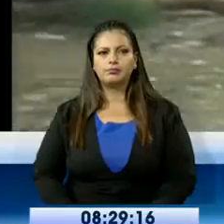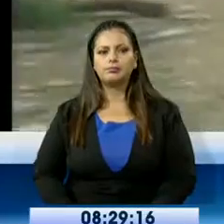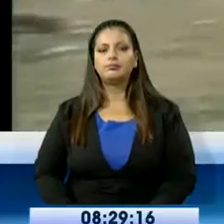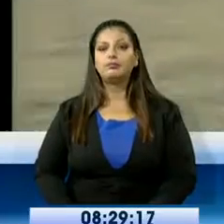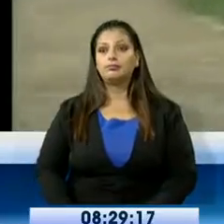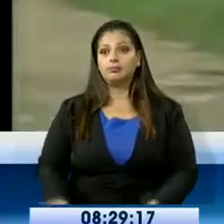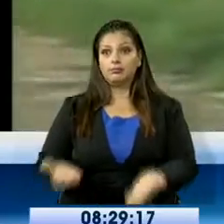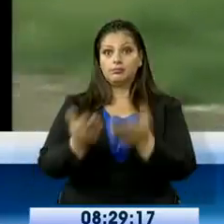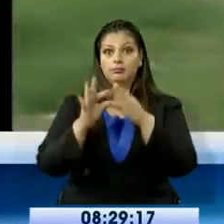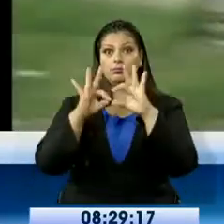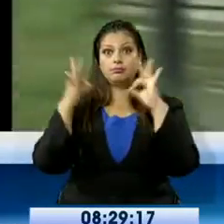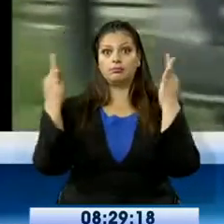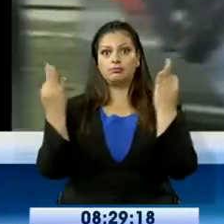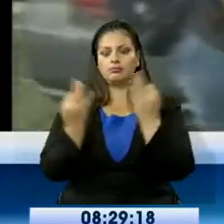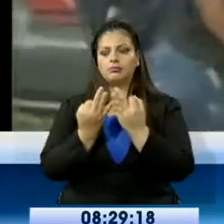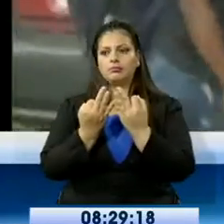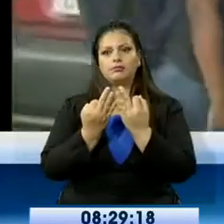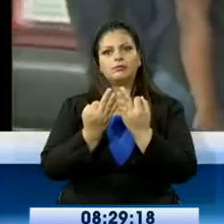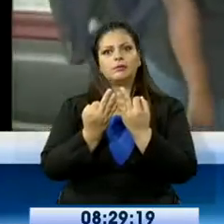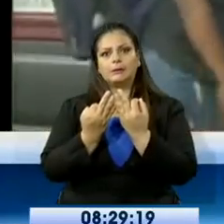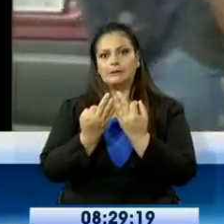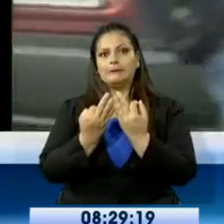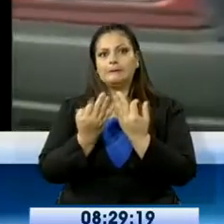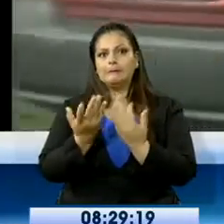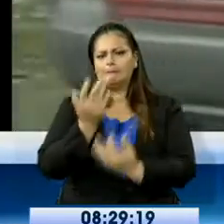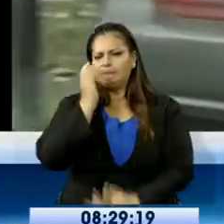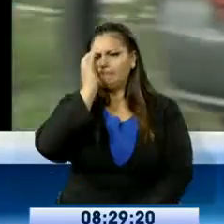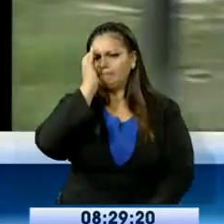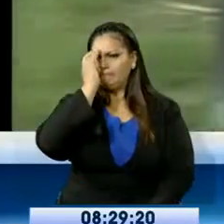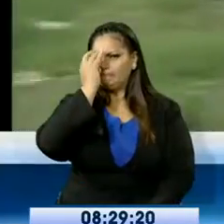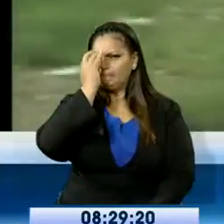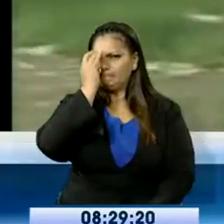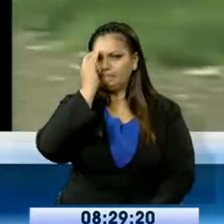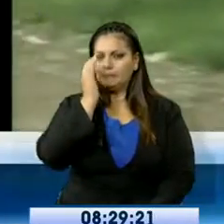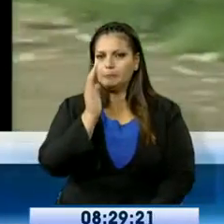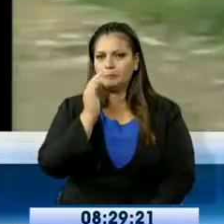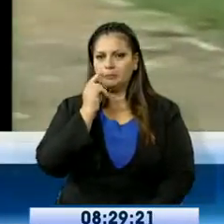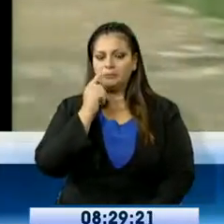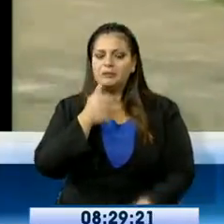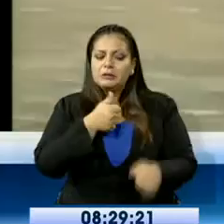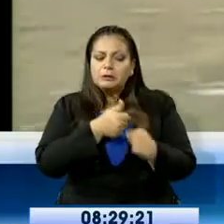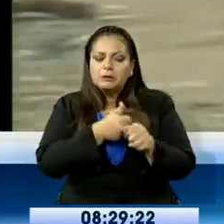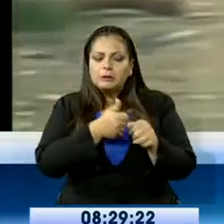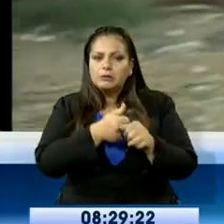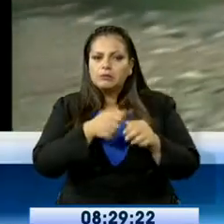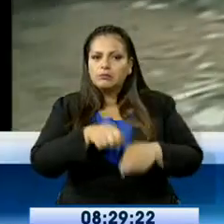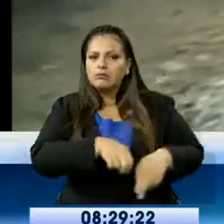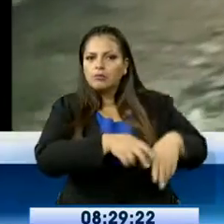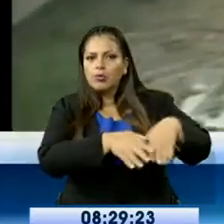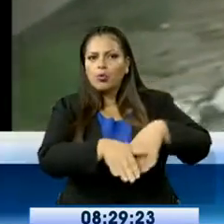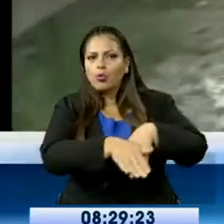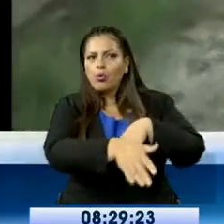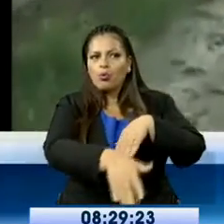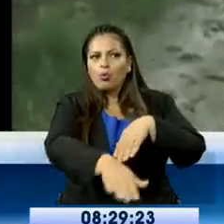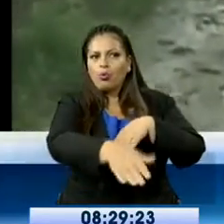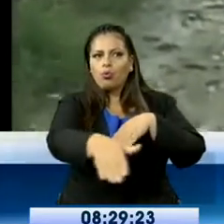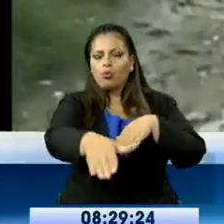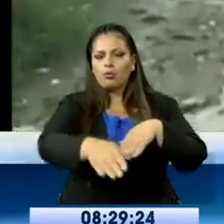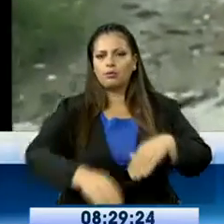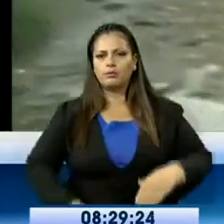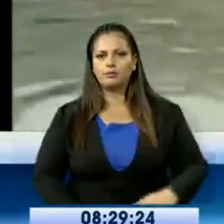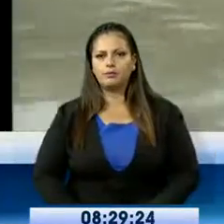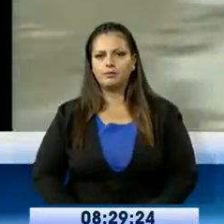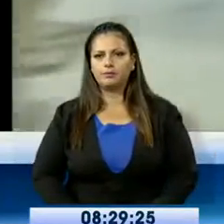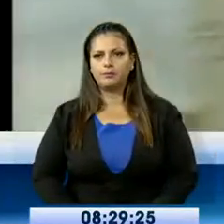hay patios y bueno estamos junto al río aquí hemos podido percatarnos de que en esta parte exterior de las